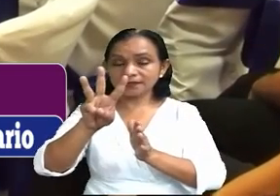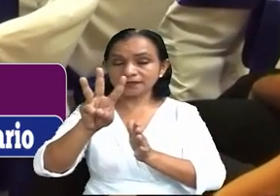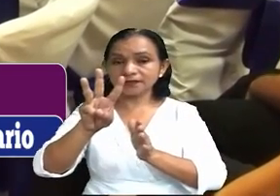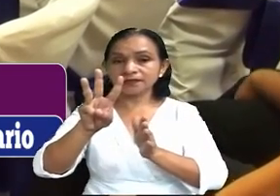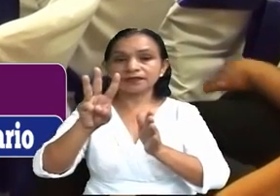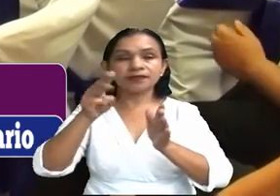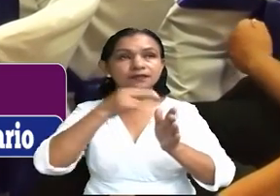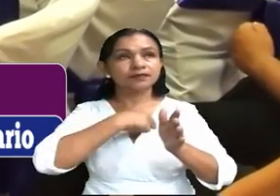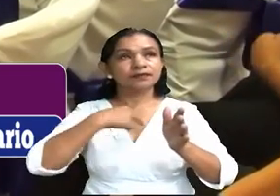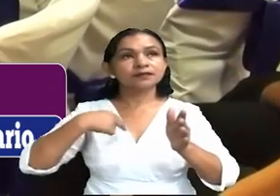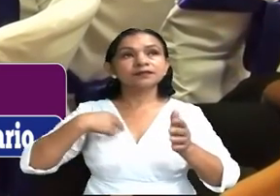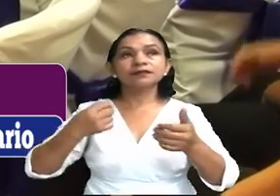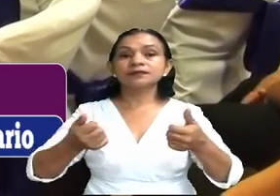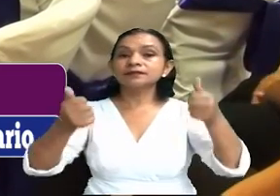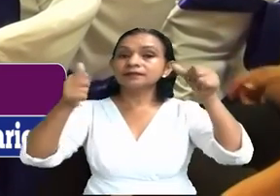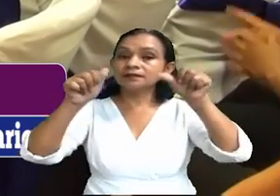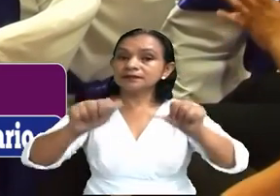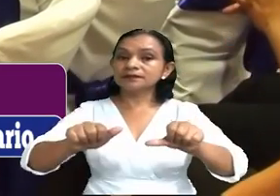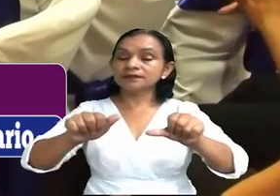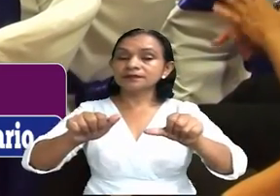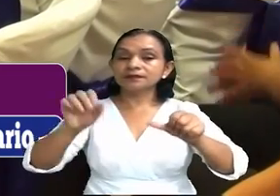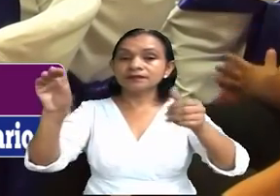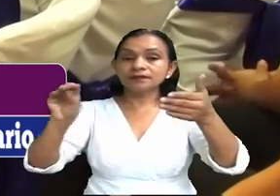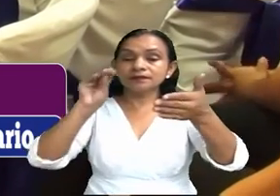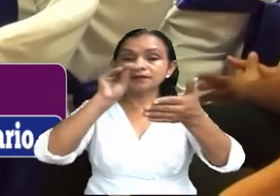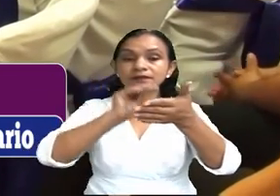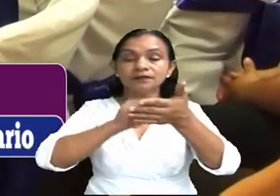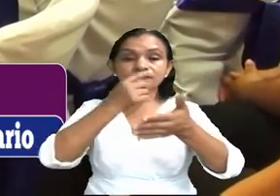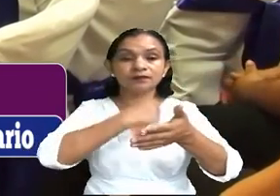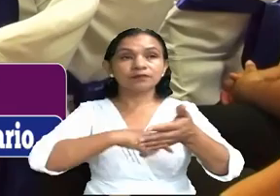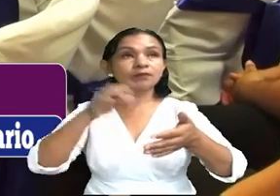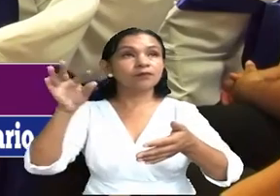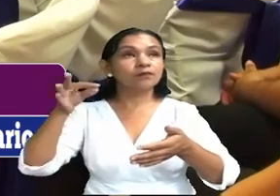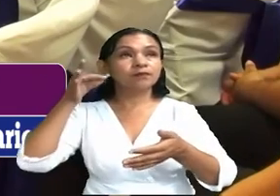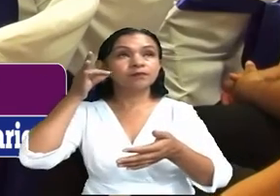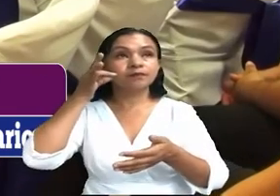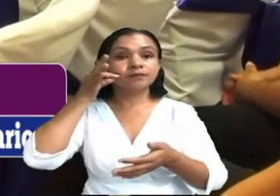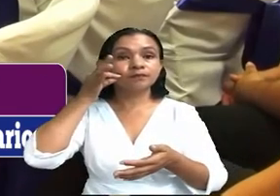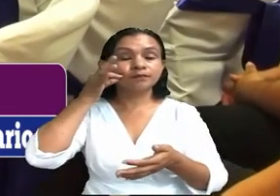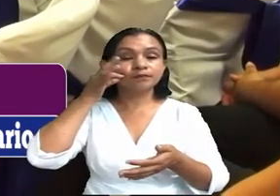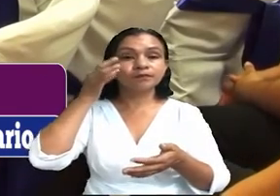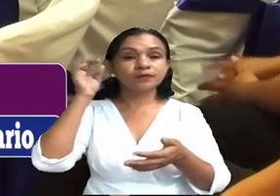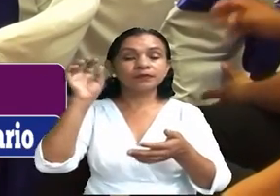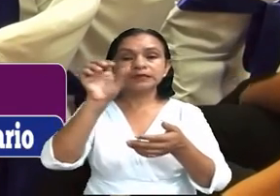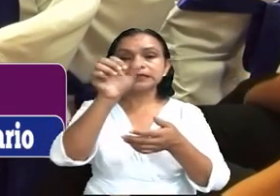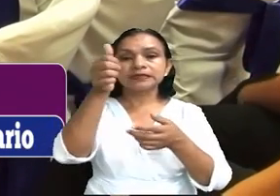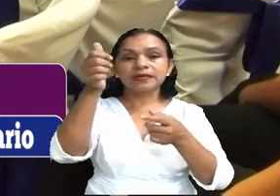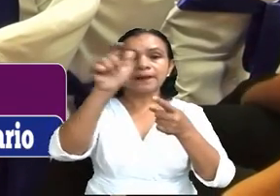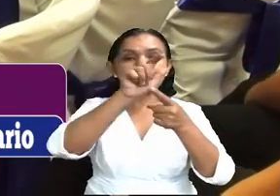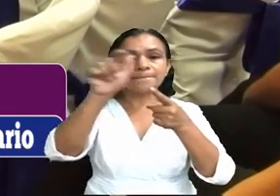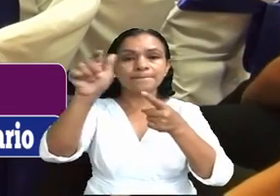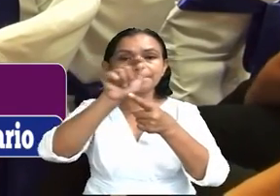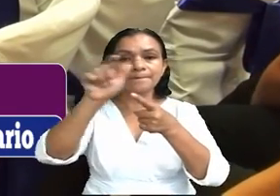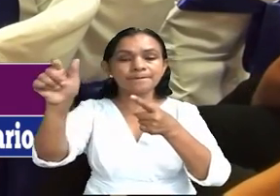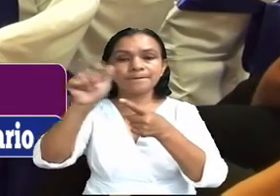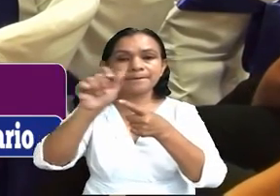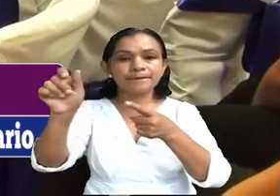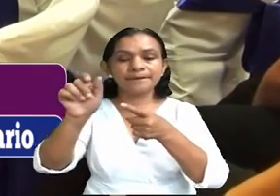ha institucionalizado dentro del pensum formativo en las escuelas normales todo un semestre dedicado a